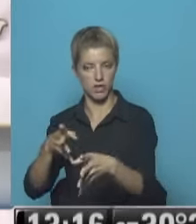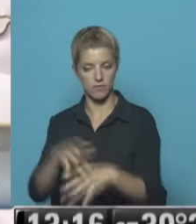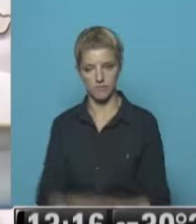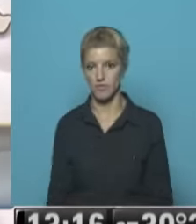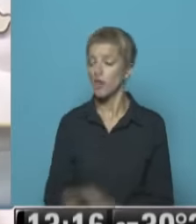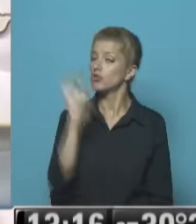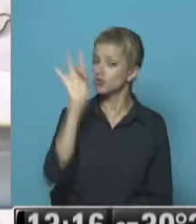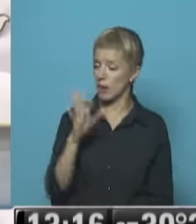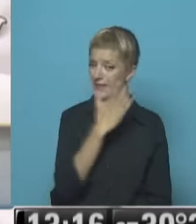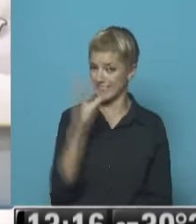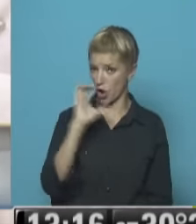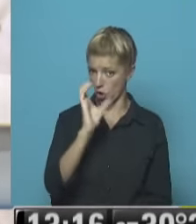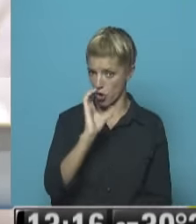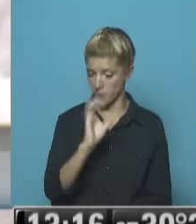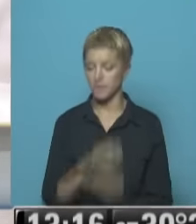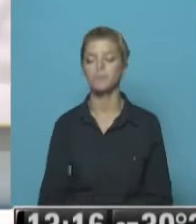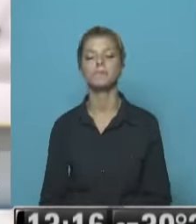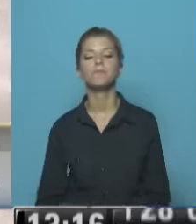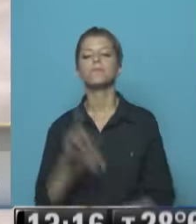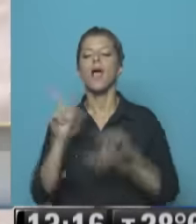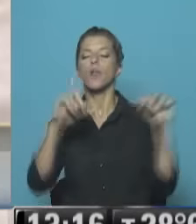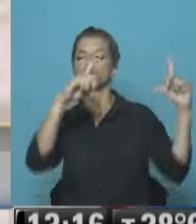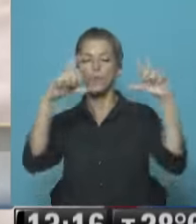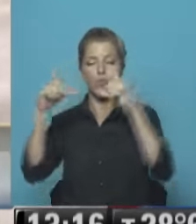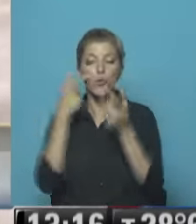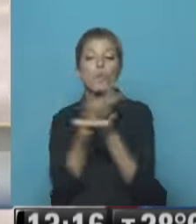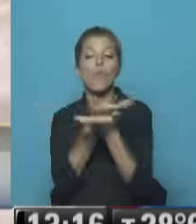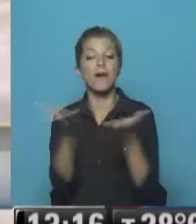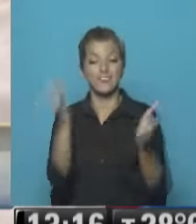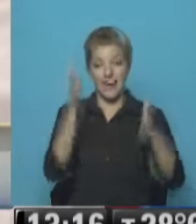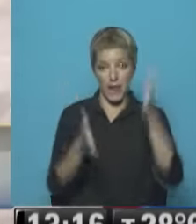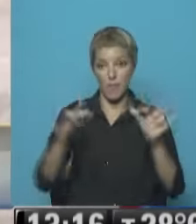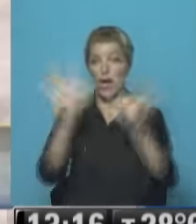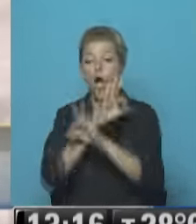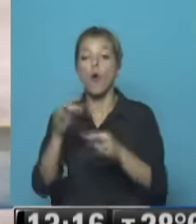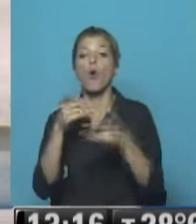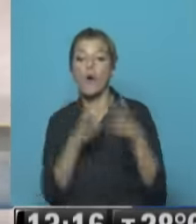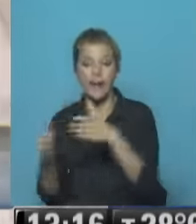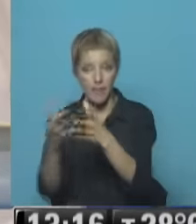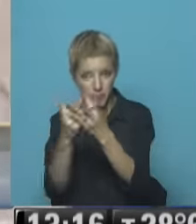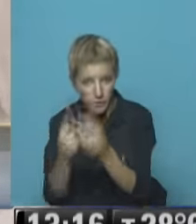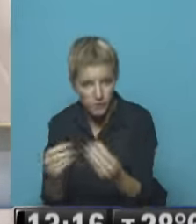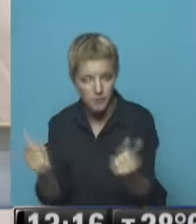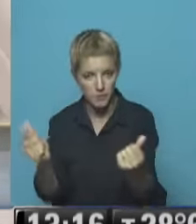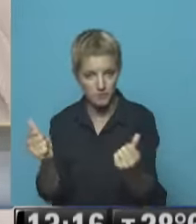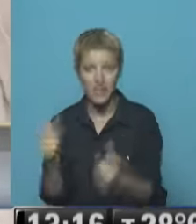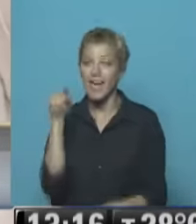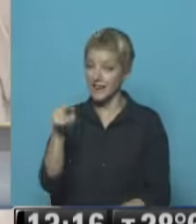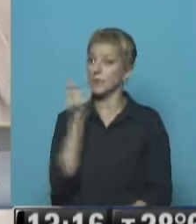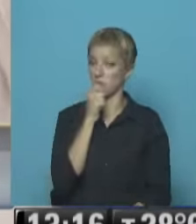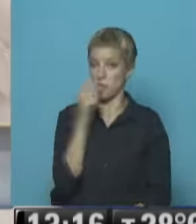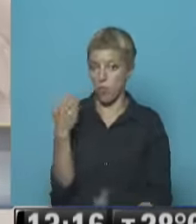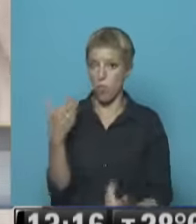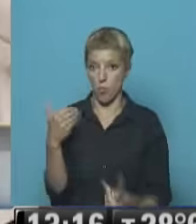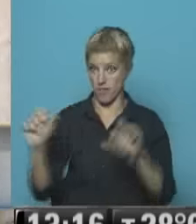de Colombia. Hay fotografías que representan una época o el final de un camino. Y esta podría ser una de